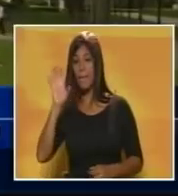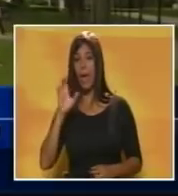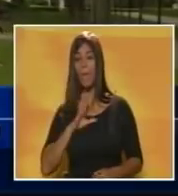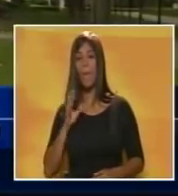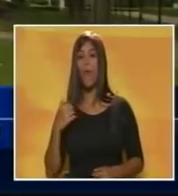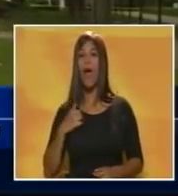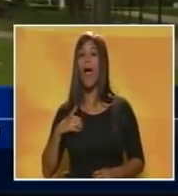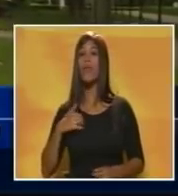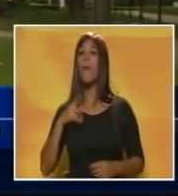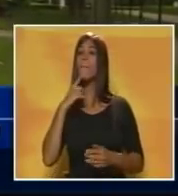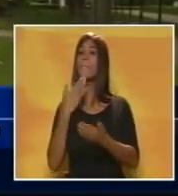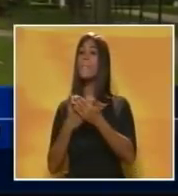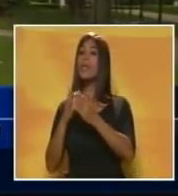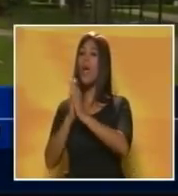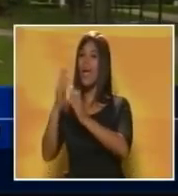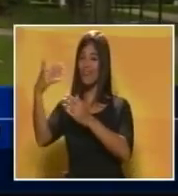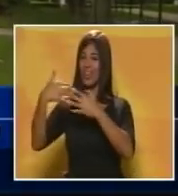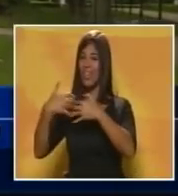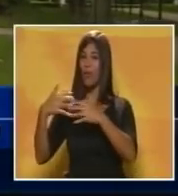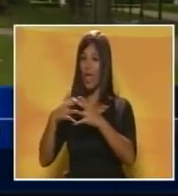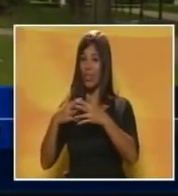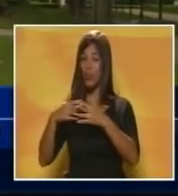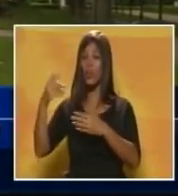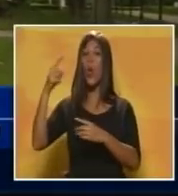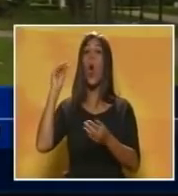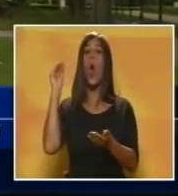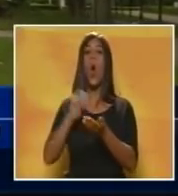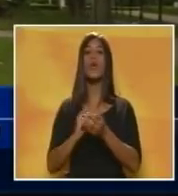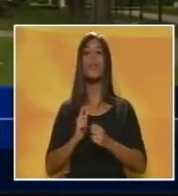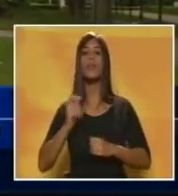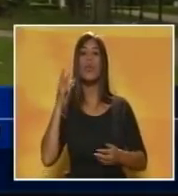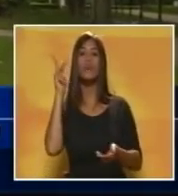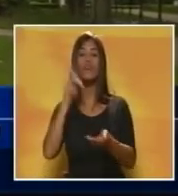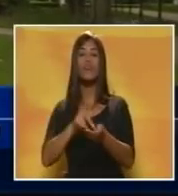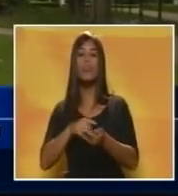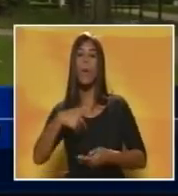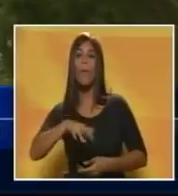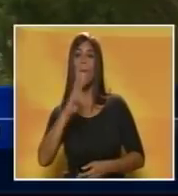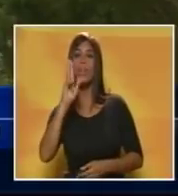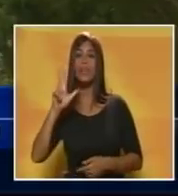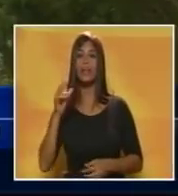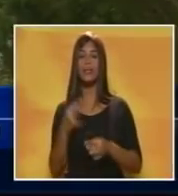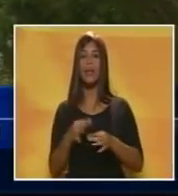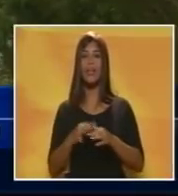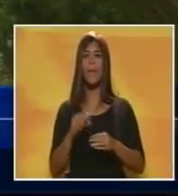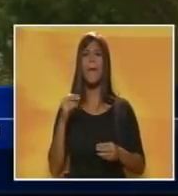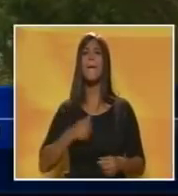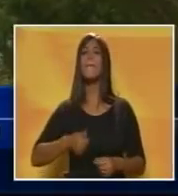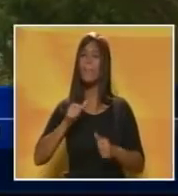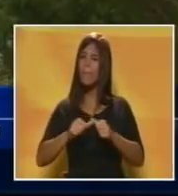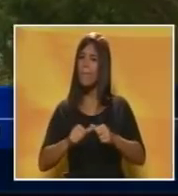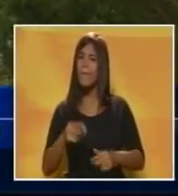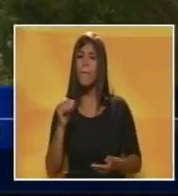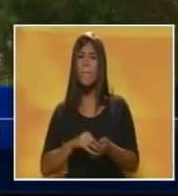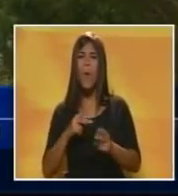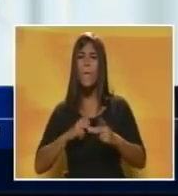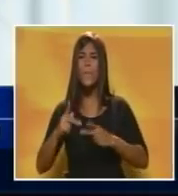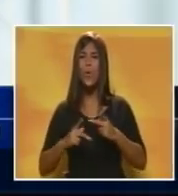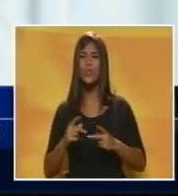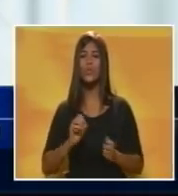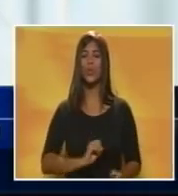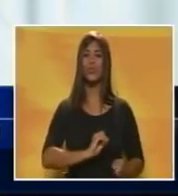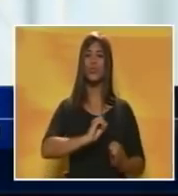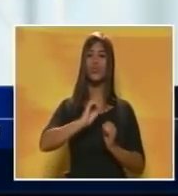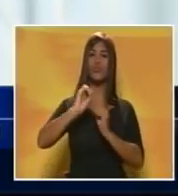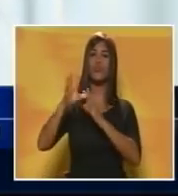autoridades estadounidenses, comparezca de nuevo ante el tribunal el 23 de septiembre para seguir con el proceso de su